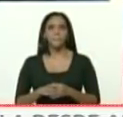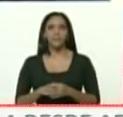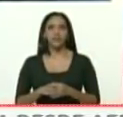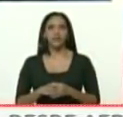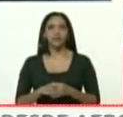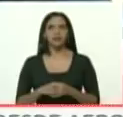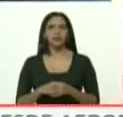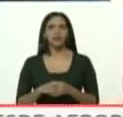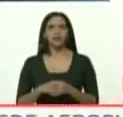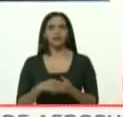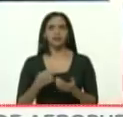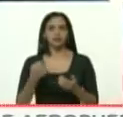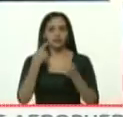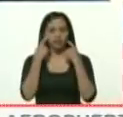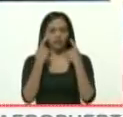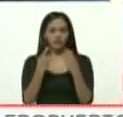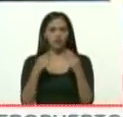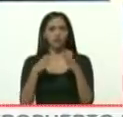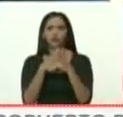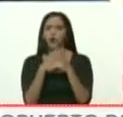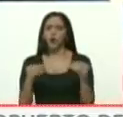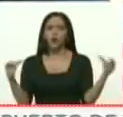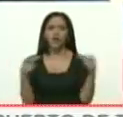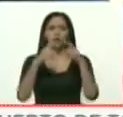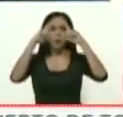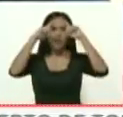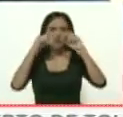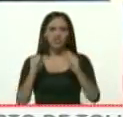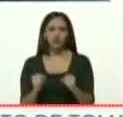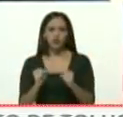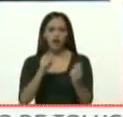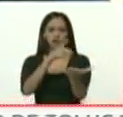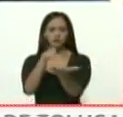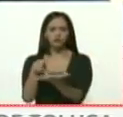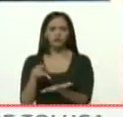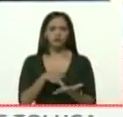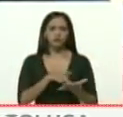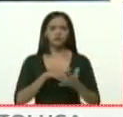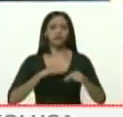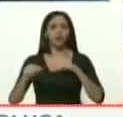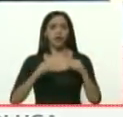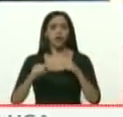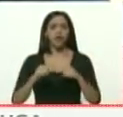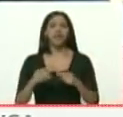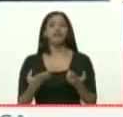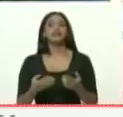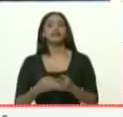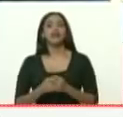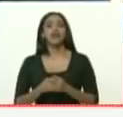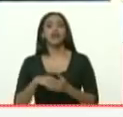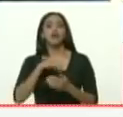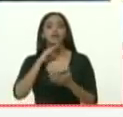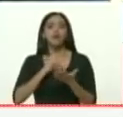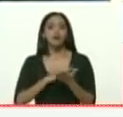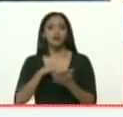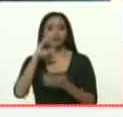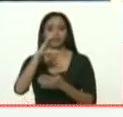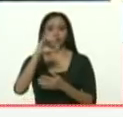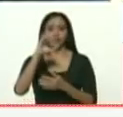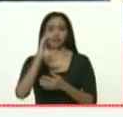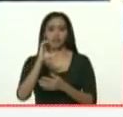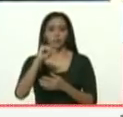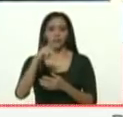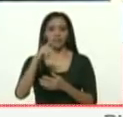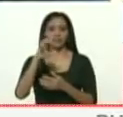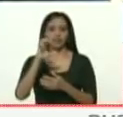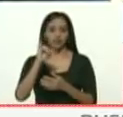equipo multidisciplinario dirigido por el propio director de homicidios del CICPC, el comisario Noel